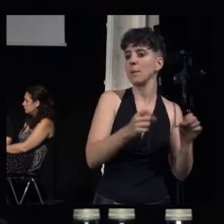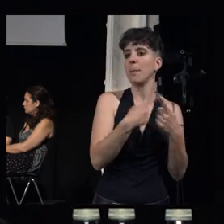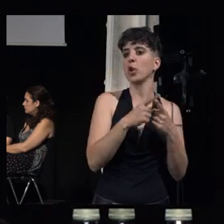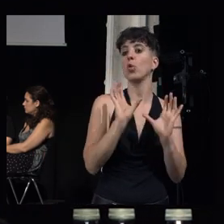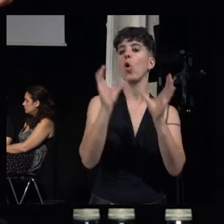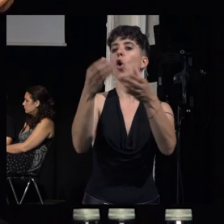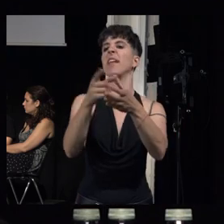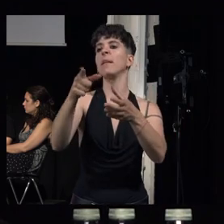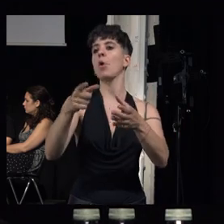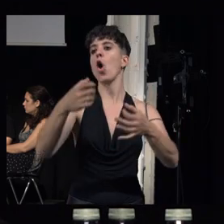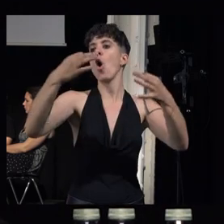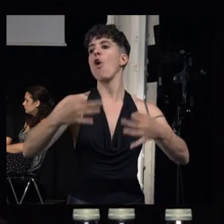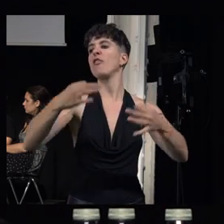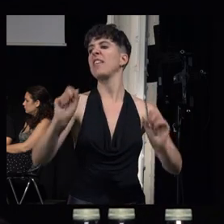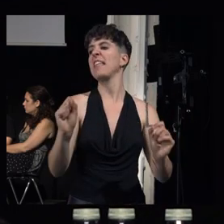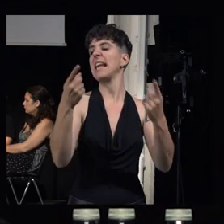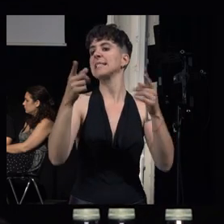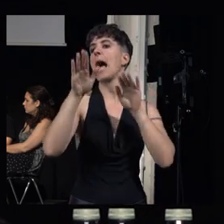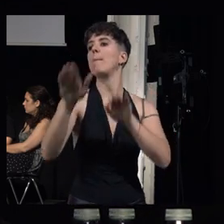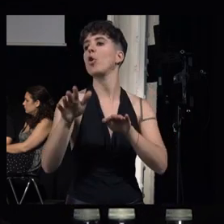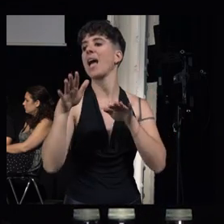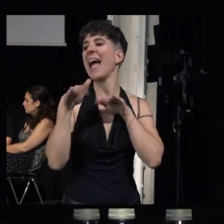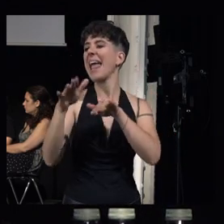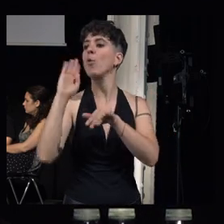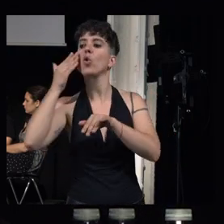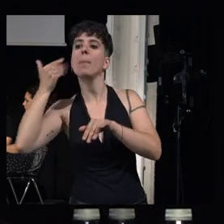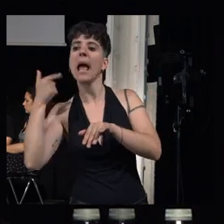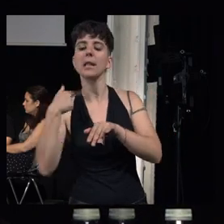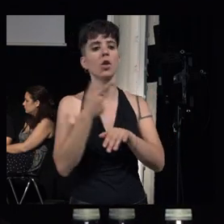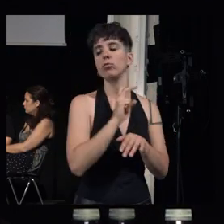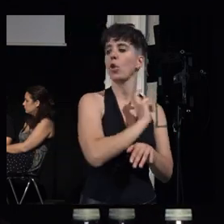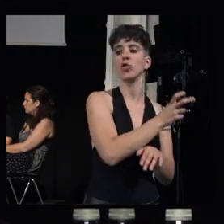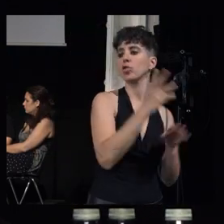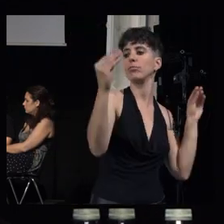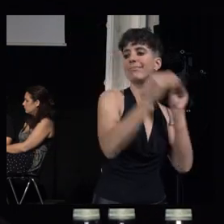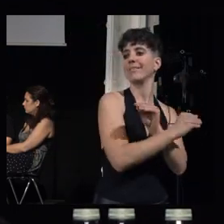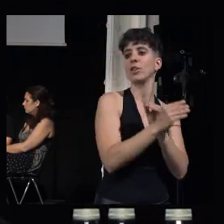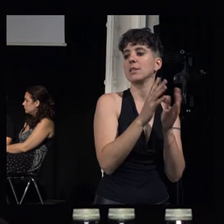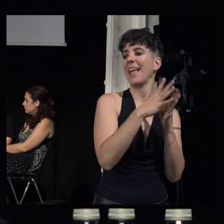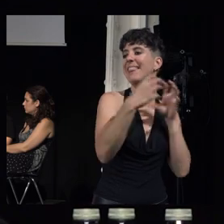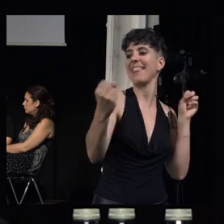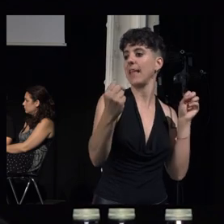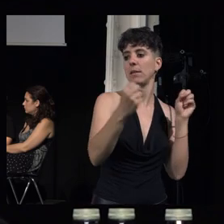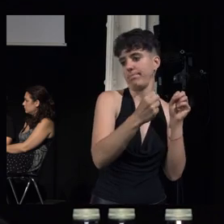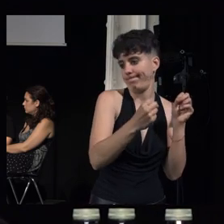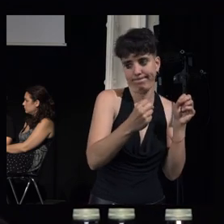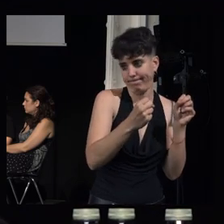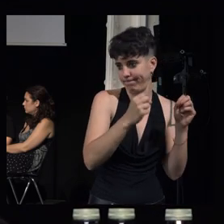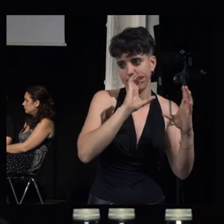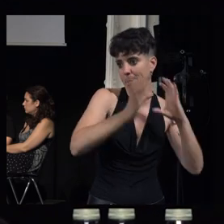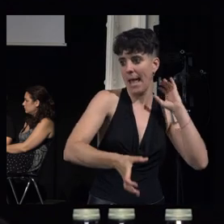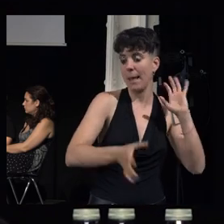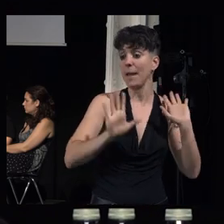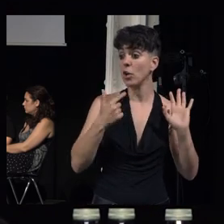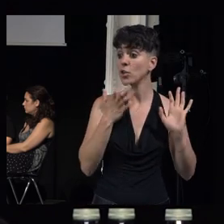colectivo oficialista que piensa que apoya el Europride y yo soy de otro lugar completamente distinto, ¿vale? Pero de repente a veces podemos sentarnos a hablar de tú